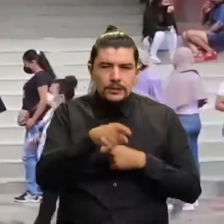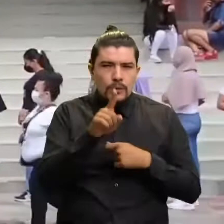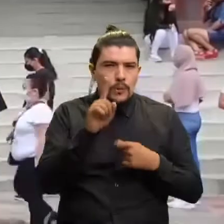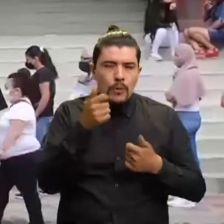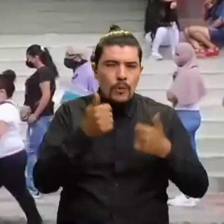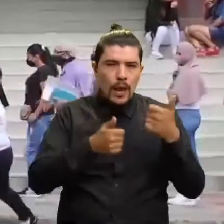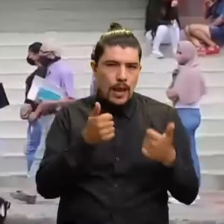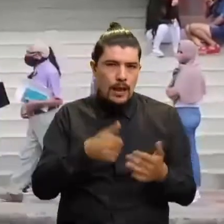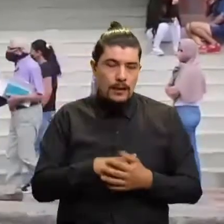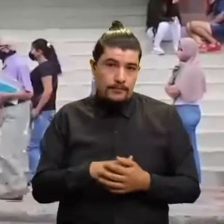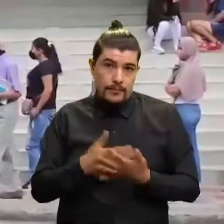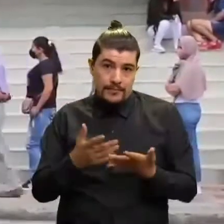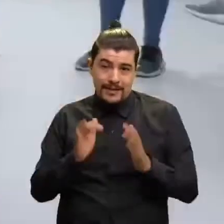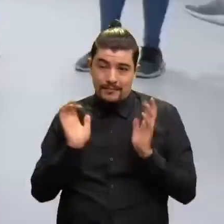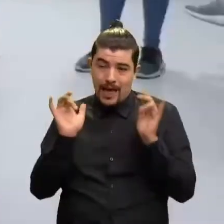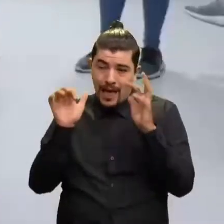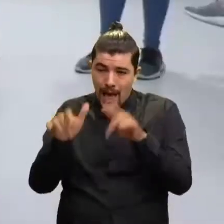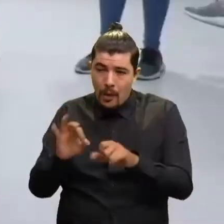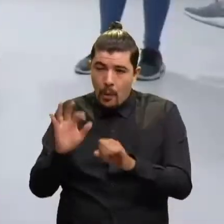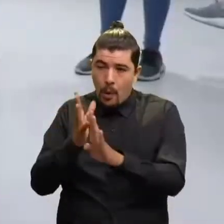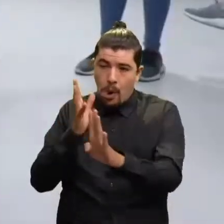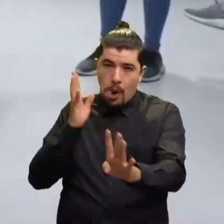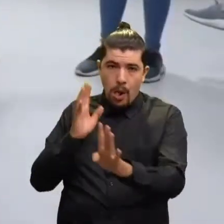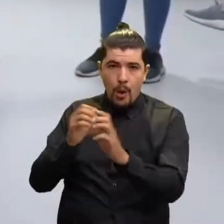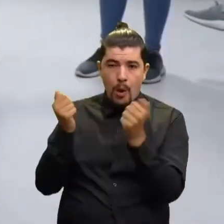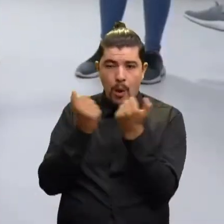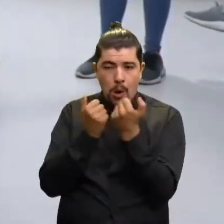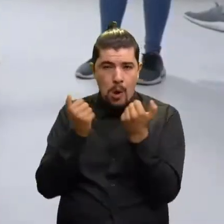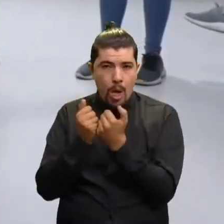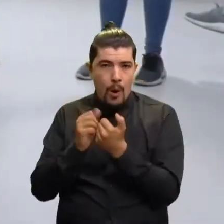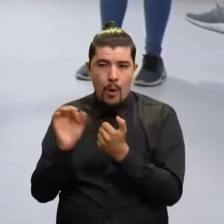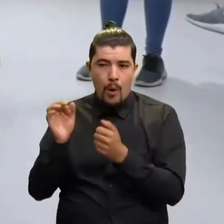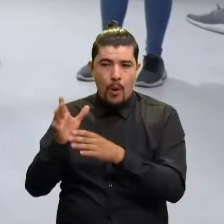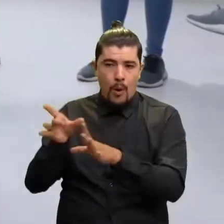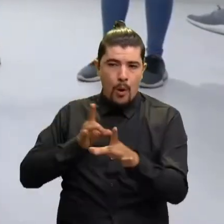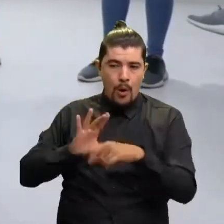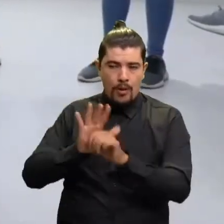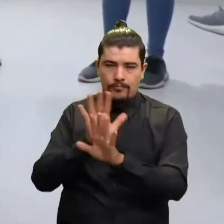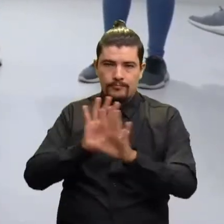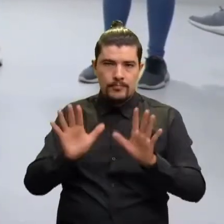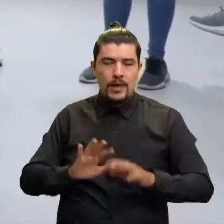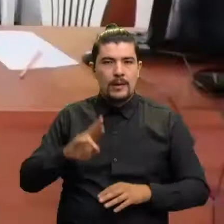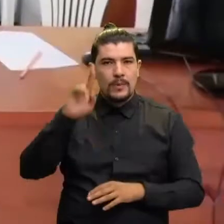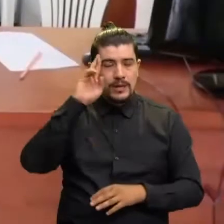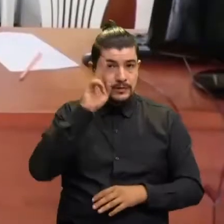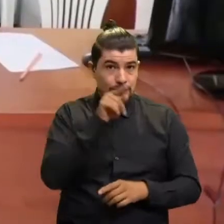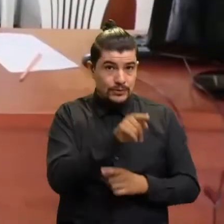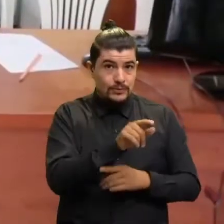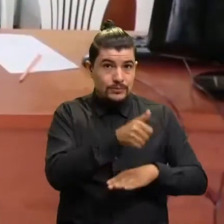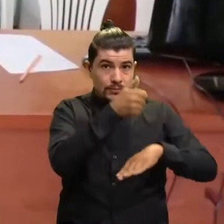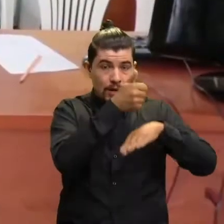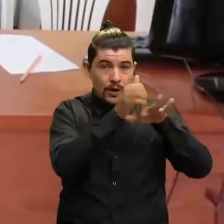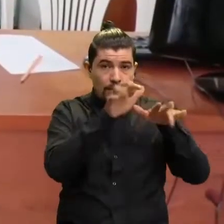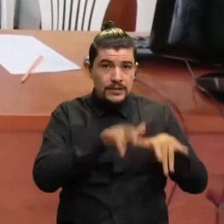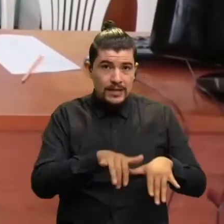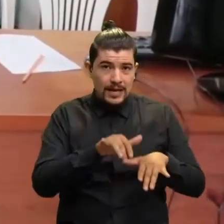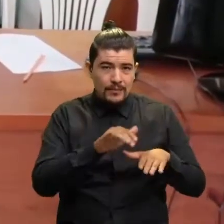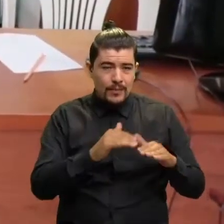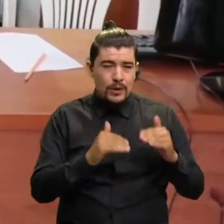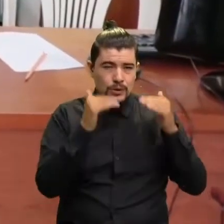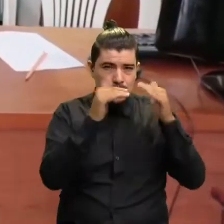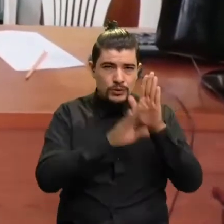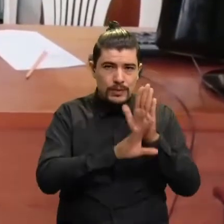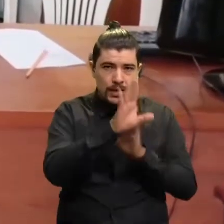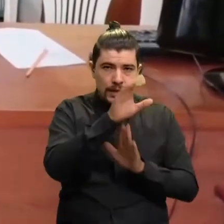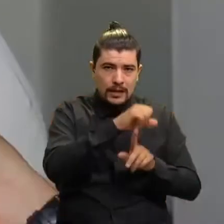posibles contagios de COVID-19, por lo que Prosperidad Social enviará un equipo de colaboradores y determinará la metodología para